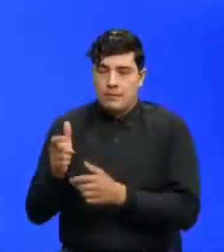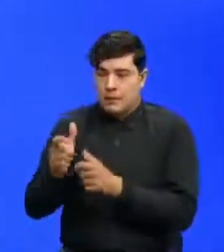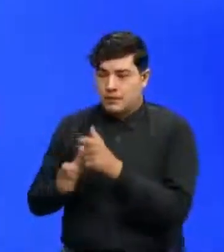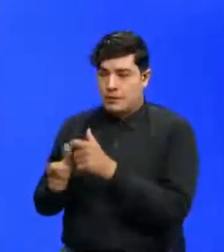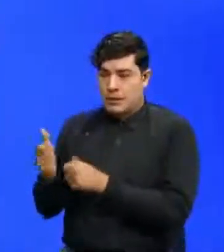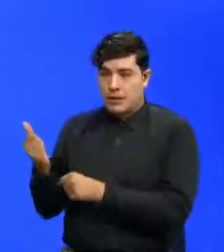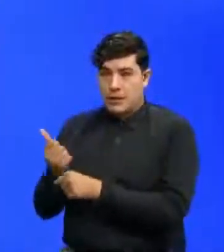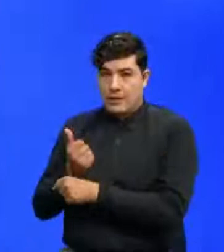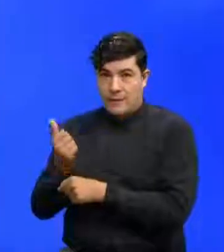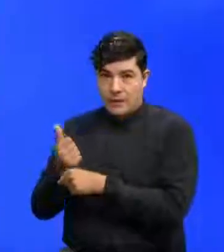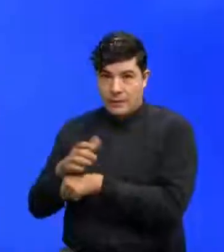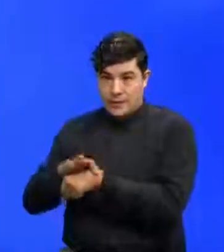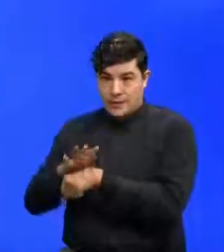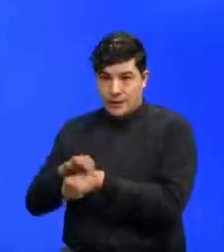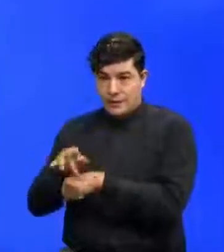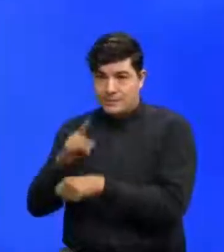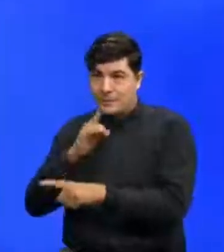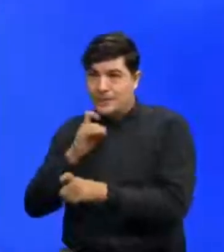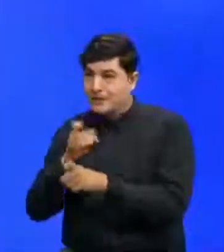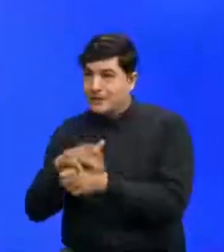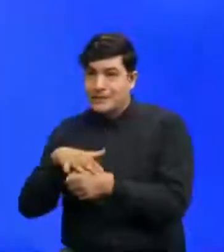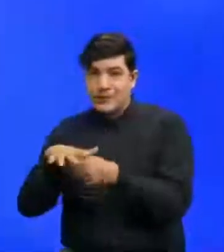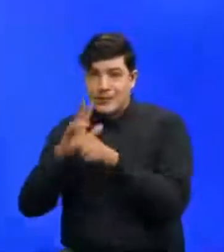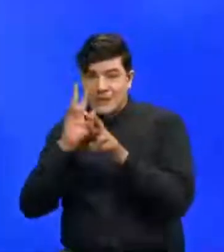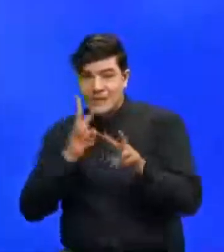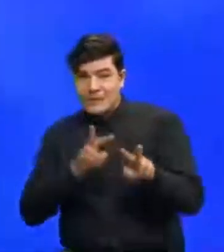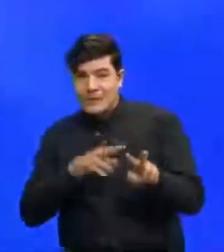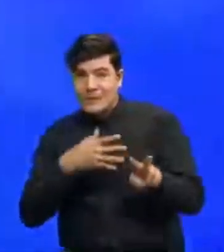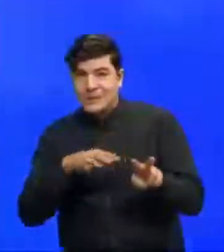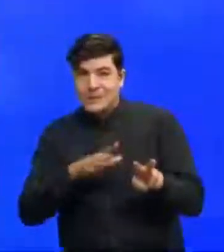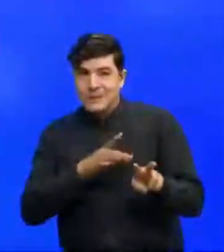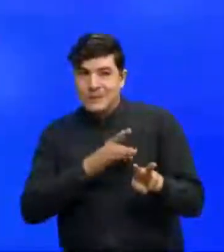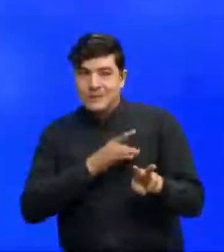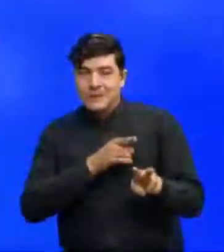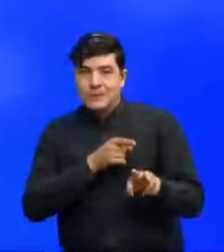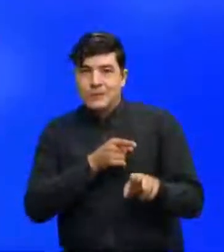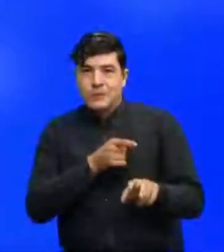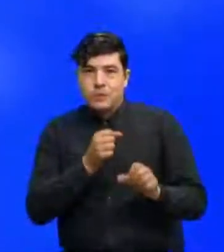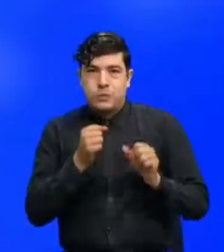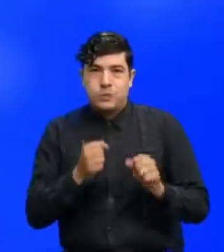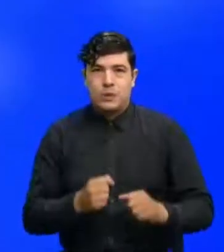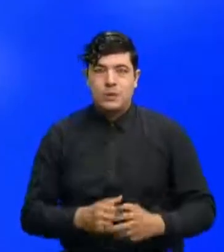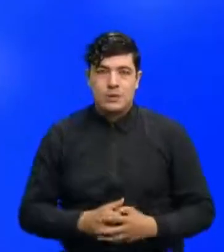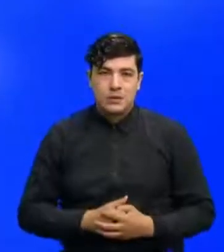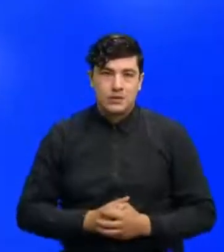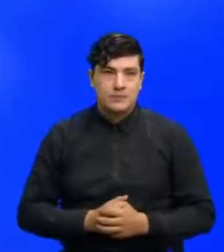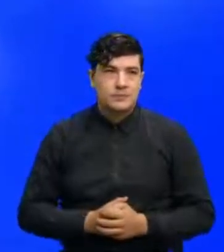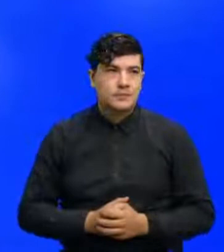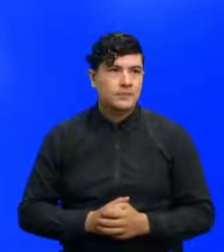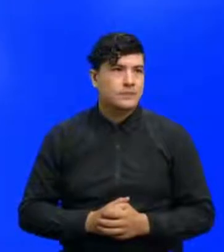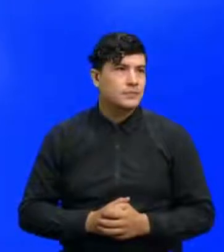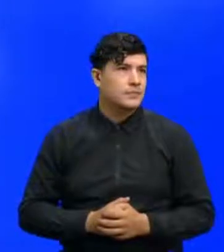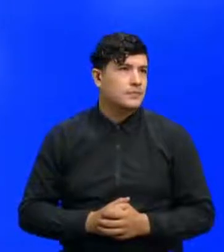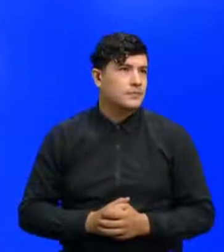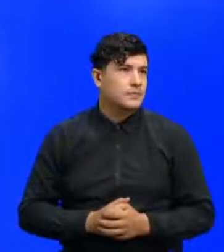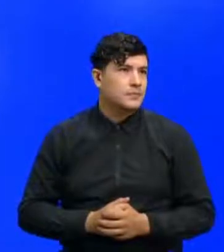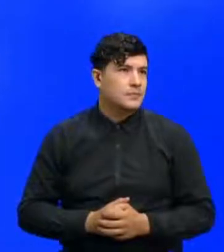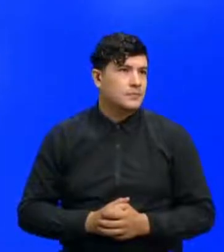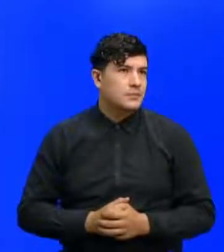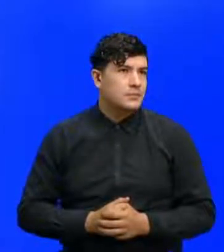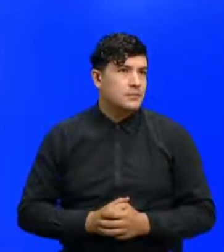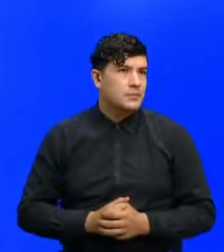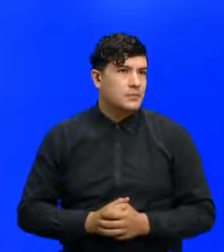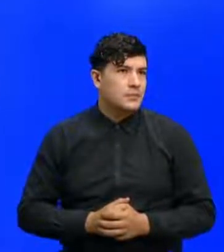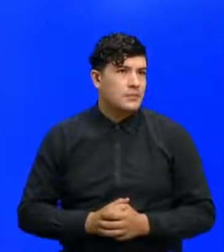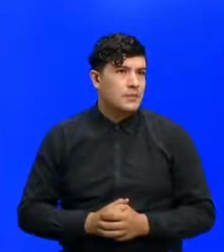es difícil sobrellevar esta crisis para garantizar una atención integral. Esta situación cada vez está peor, no hay